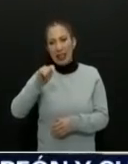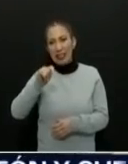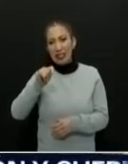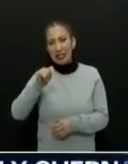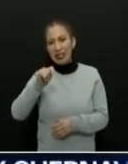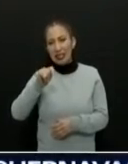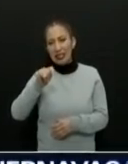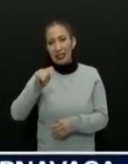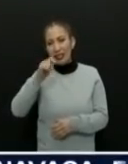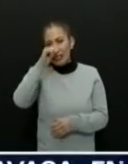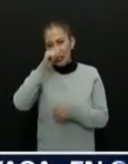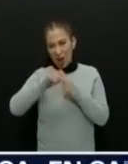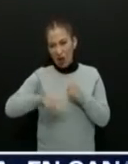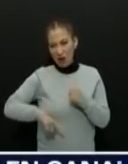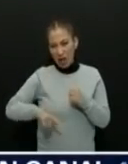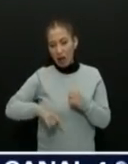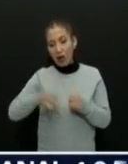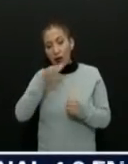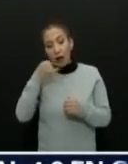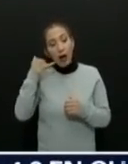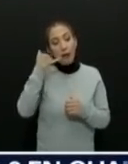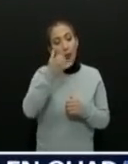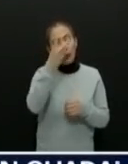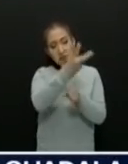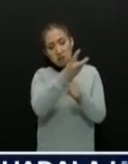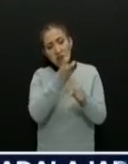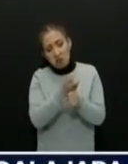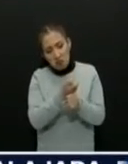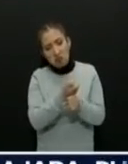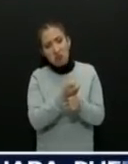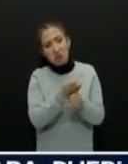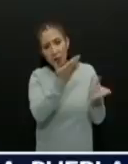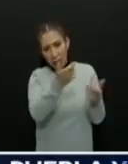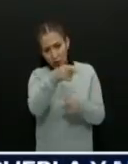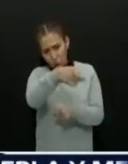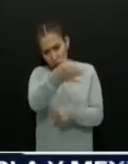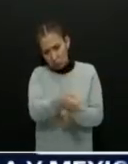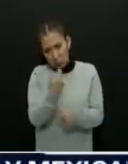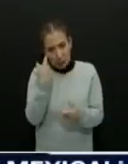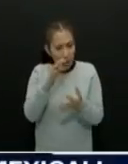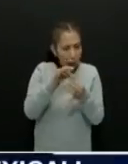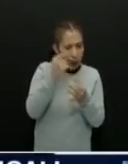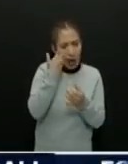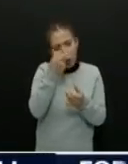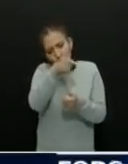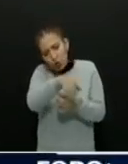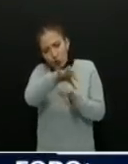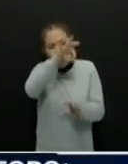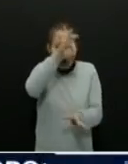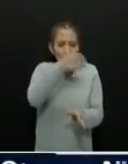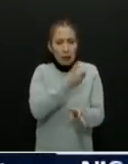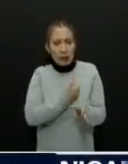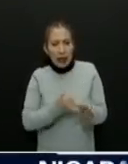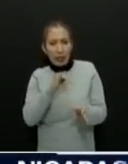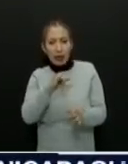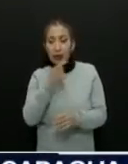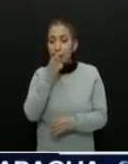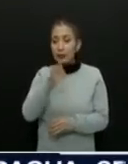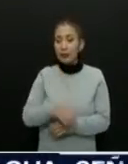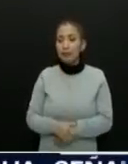por teléfono para invitarlo a que aceptara. Y dijo que